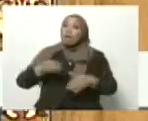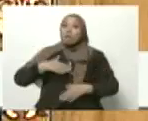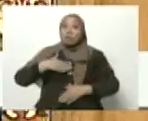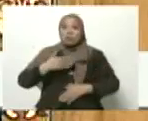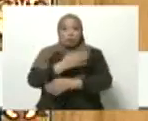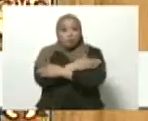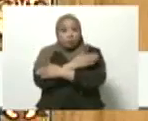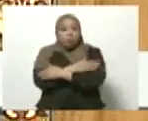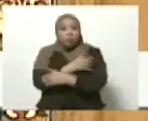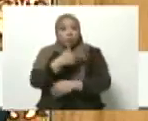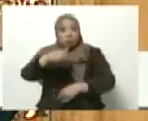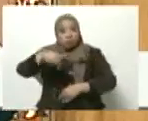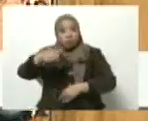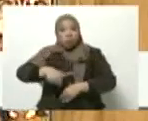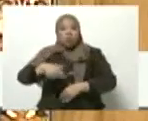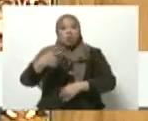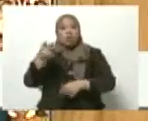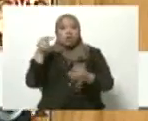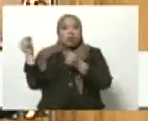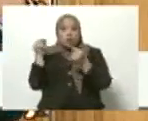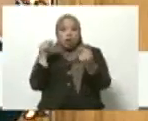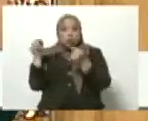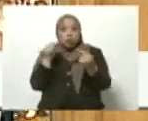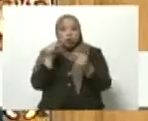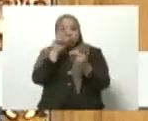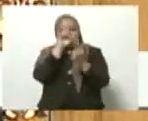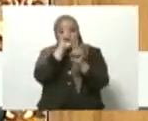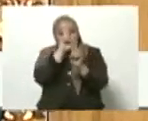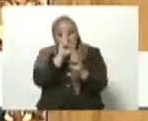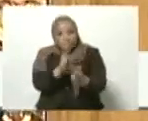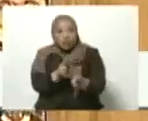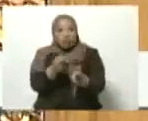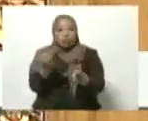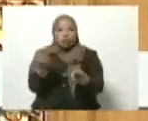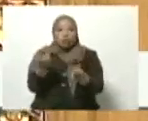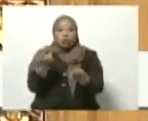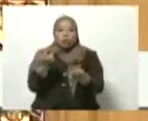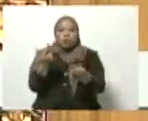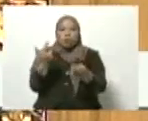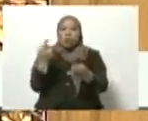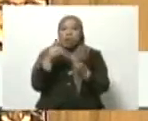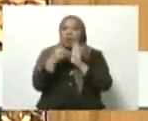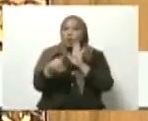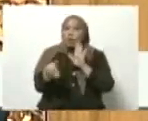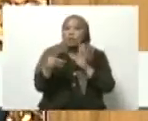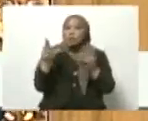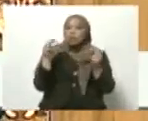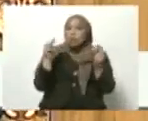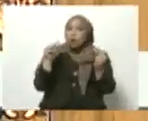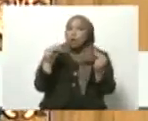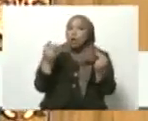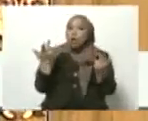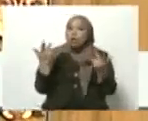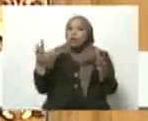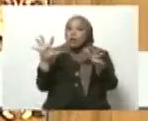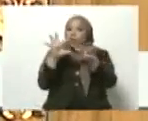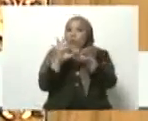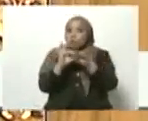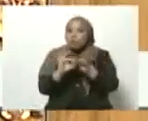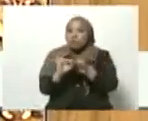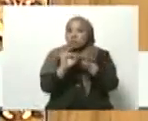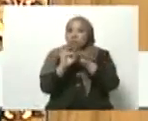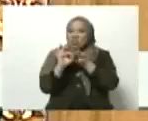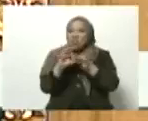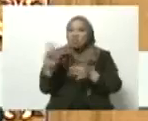aquí, discutan con nosotros, que nosotros los respetemos, respetemos el derecho de los venezolanos que votaron por ustedes, porque es la unidad de Venezuela la que nos